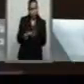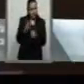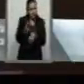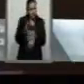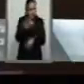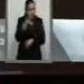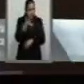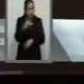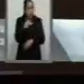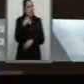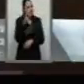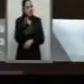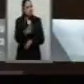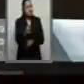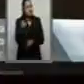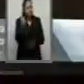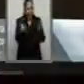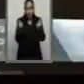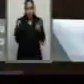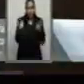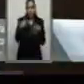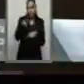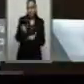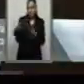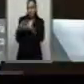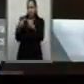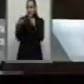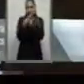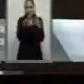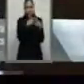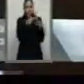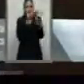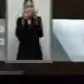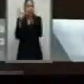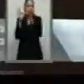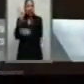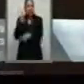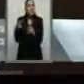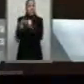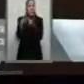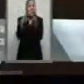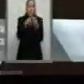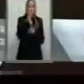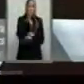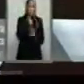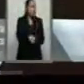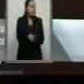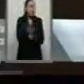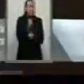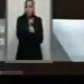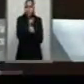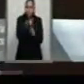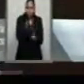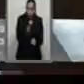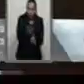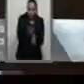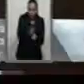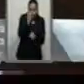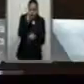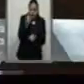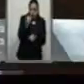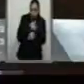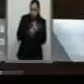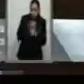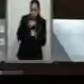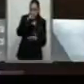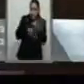coherencia en muchos de los aquí presentes. No es posible que en la actualidad y en pleno 2015